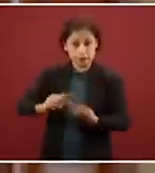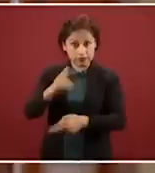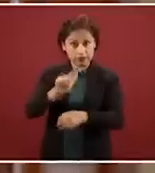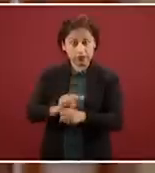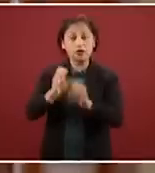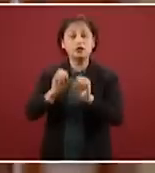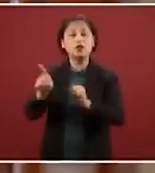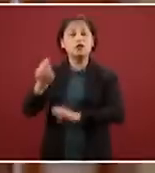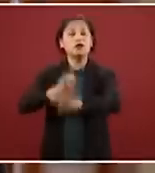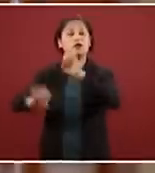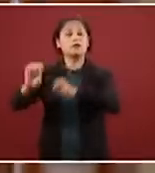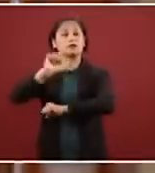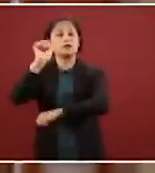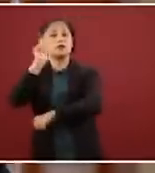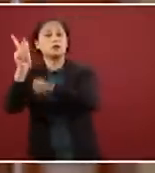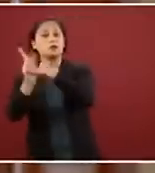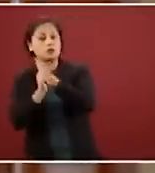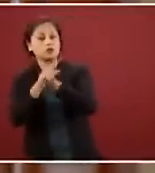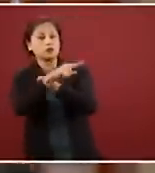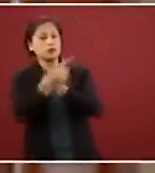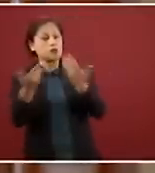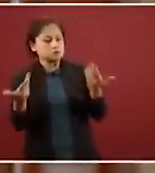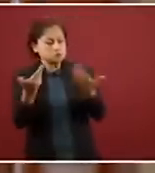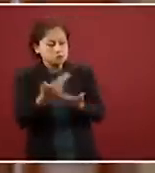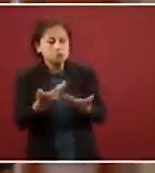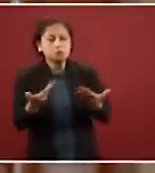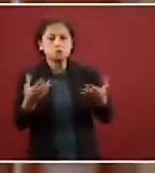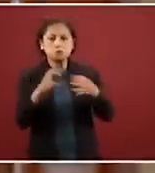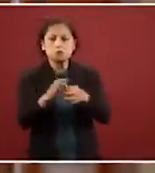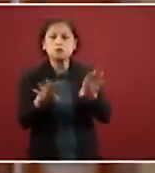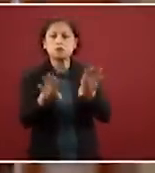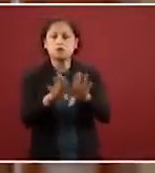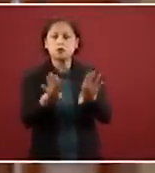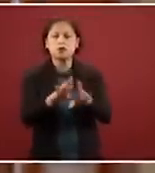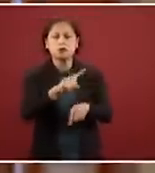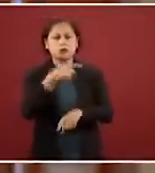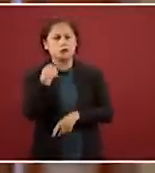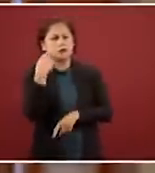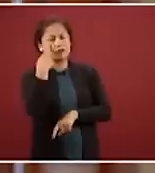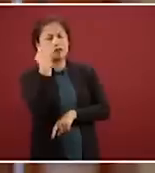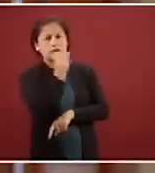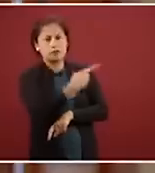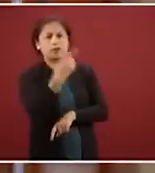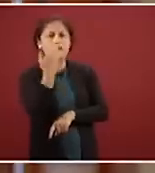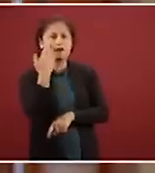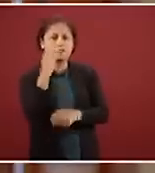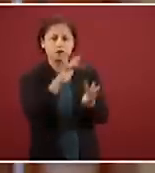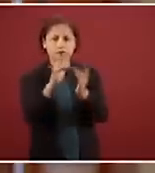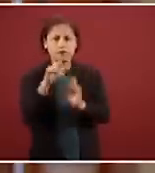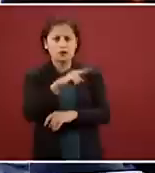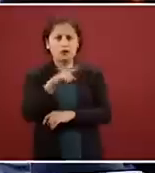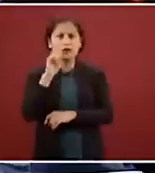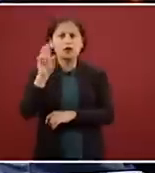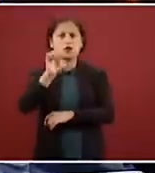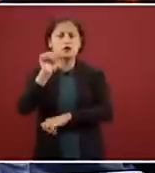las reuniones que tuvo con la gente de Facebook, Microsoft, AT&T, Santander, etcétera. O sea, ¿cómo lo cataloga usted? Gracias. Muy